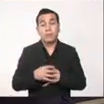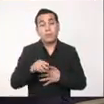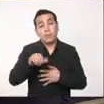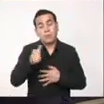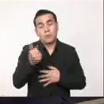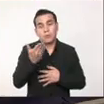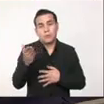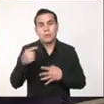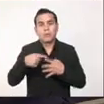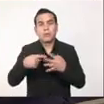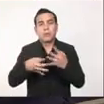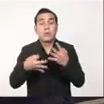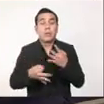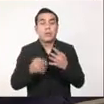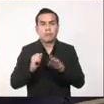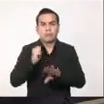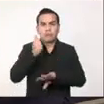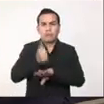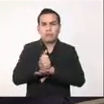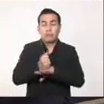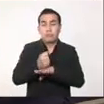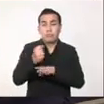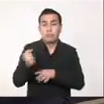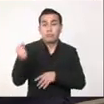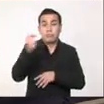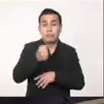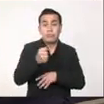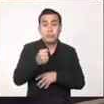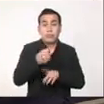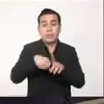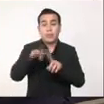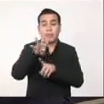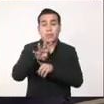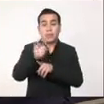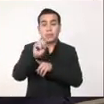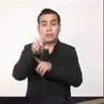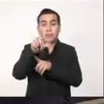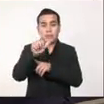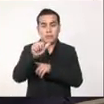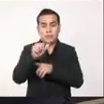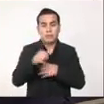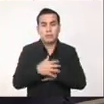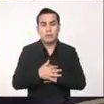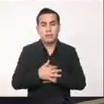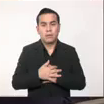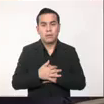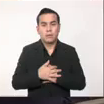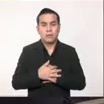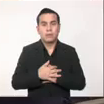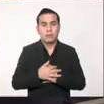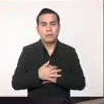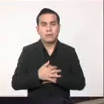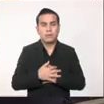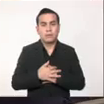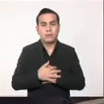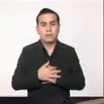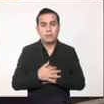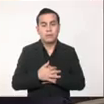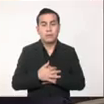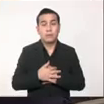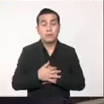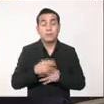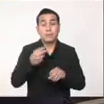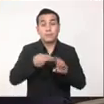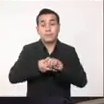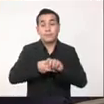otro motivo legal, debe establecerse un miembro de la Sala de lo Constitucional, ni siquiera dice un magistrado de la Corte Suprema de Justicia. Cuando